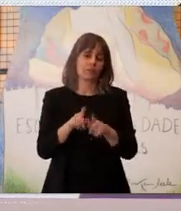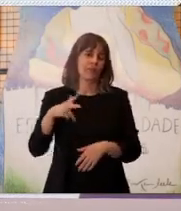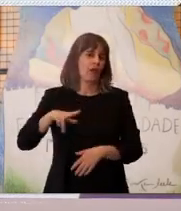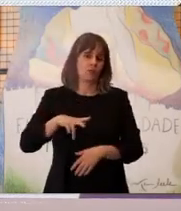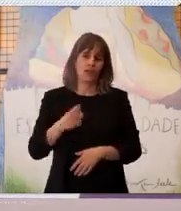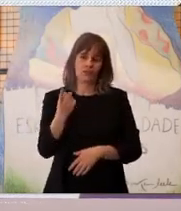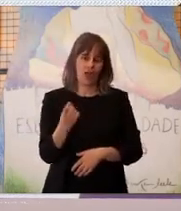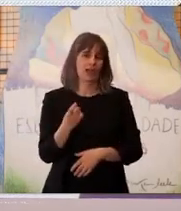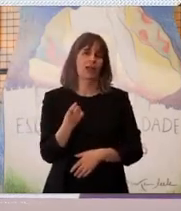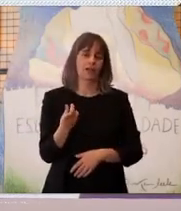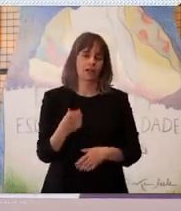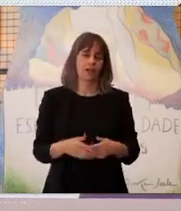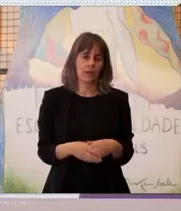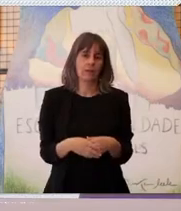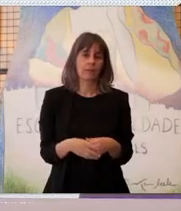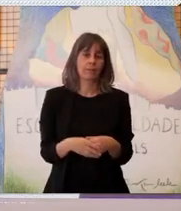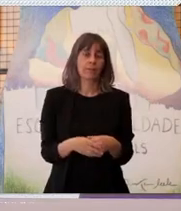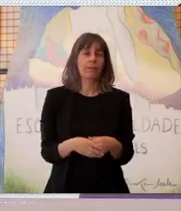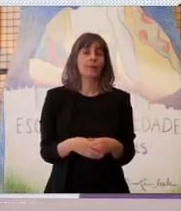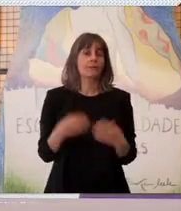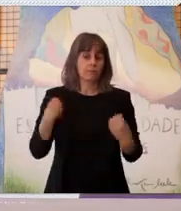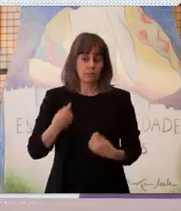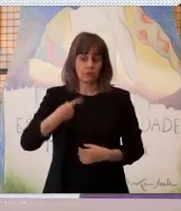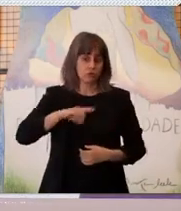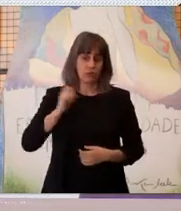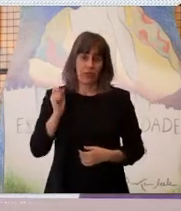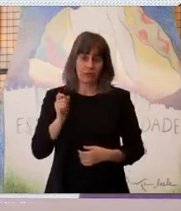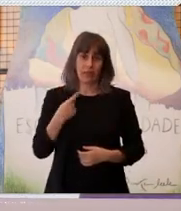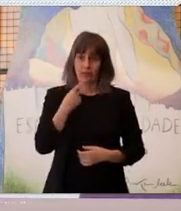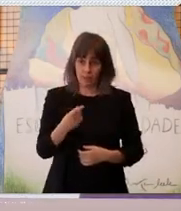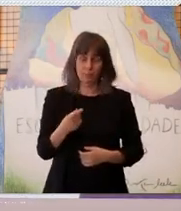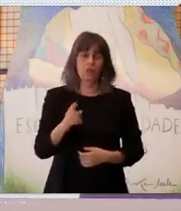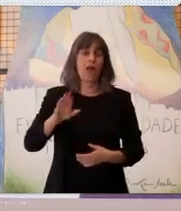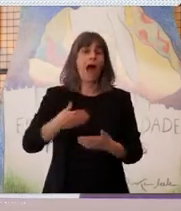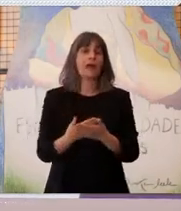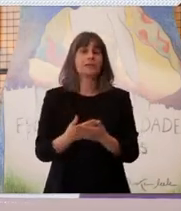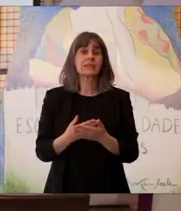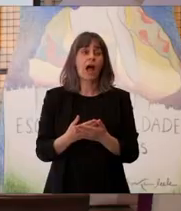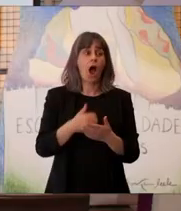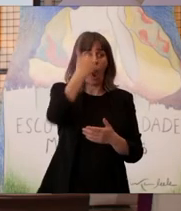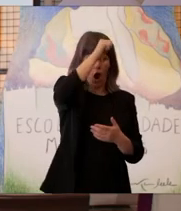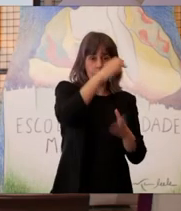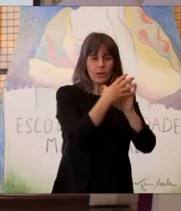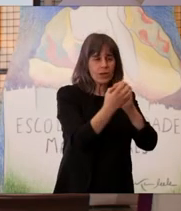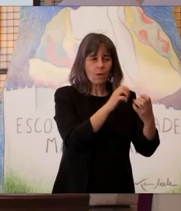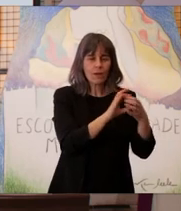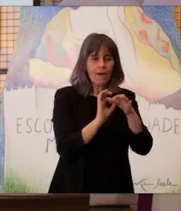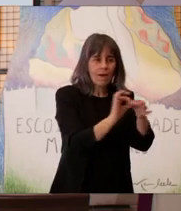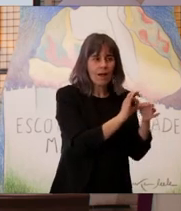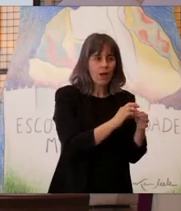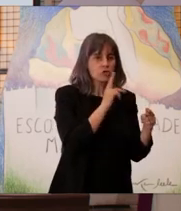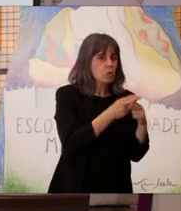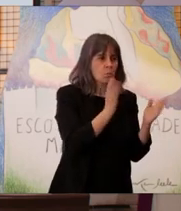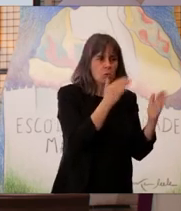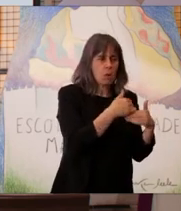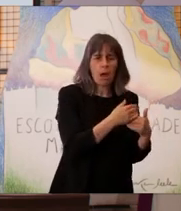siempre lo decimos porque y el hecho de que lo digamos demuestra que cuesta ni siquiera las alianzas entre los hombres ni siquiera tienen nombre ni se